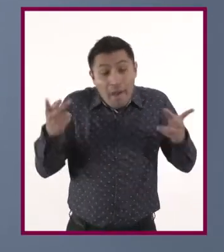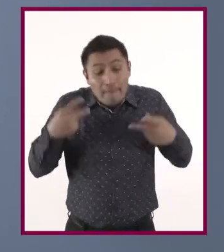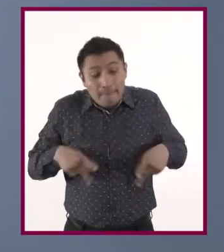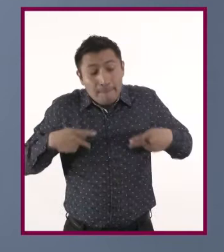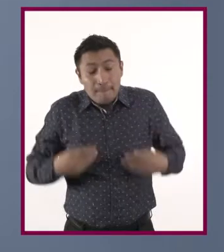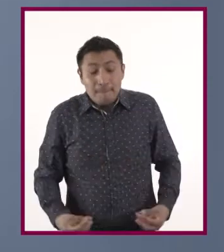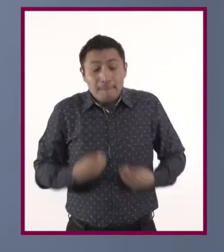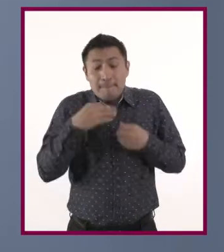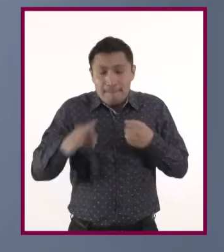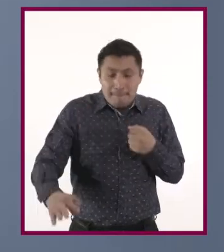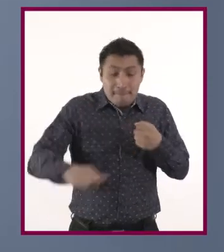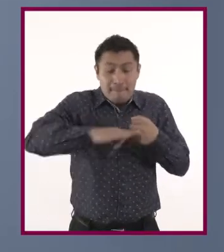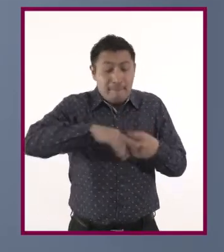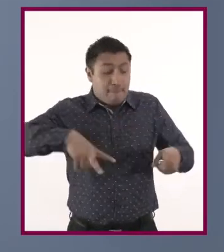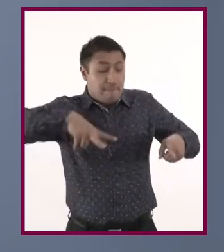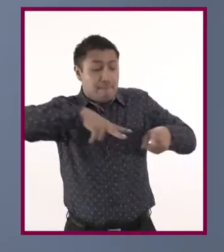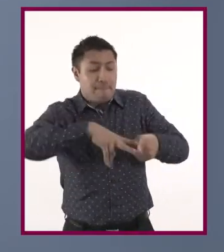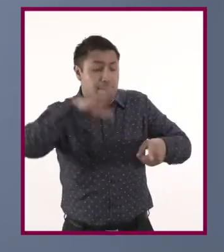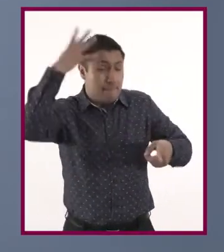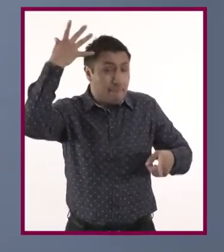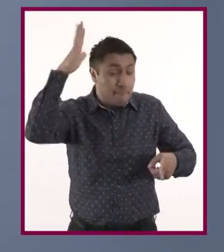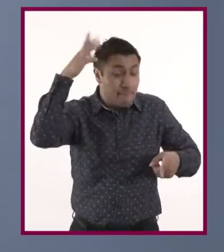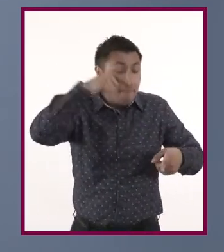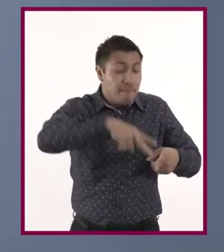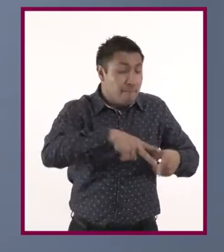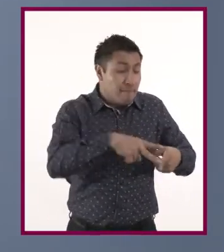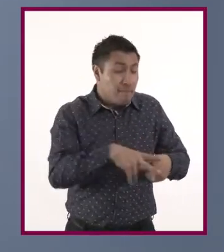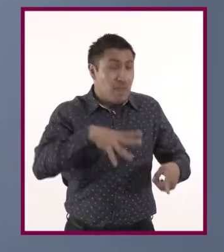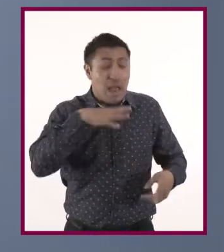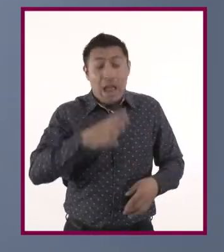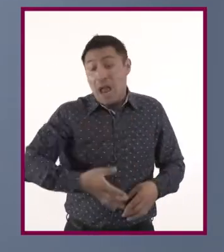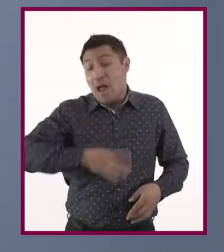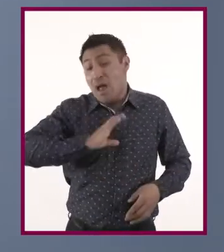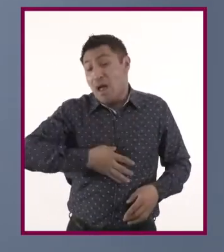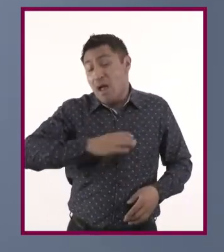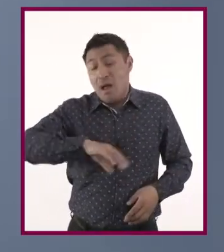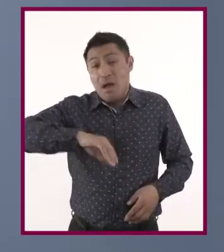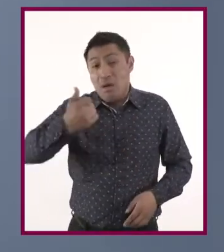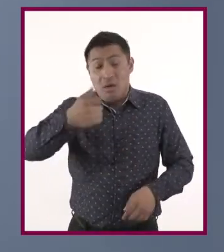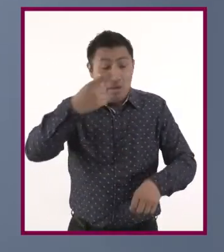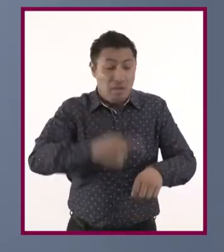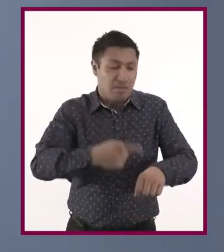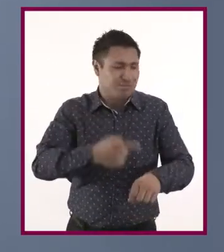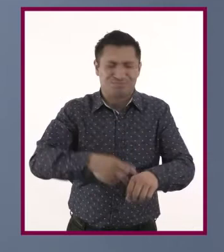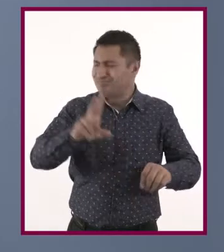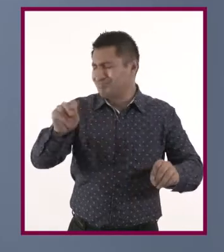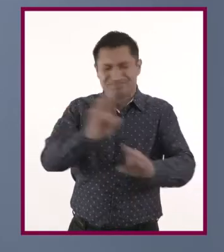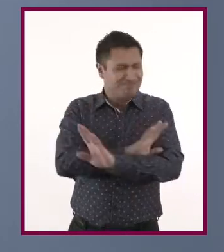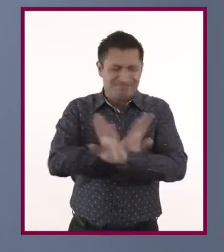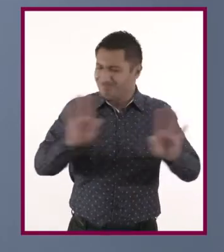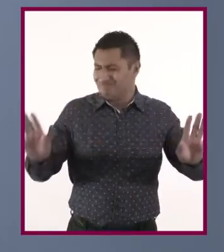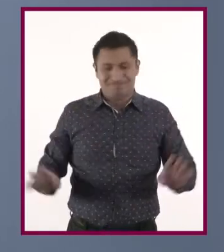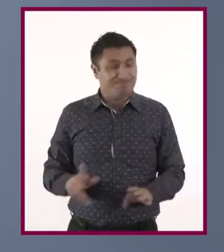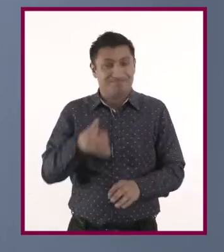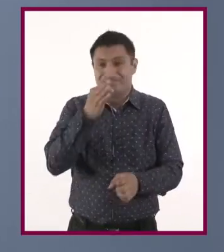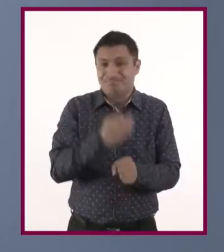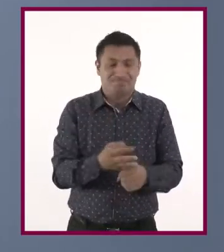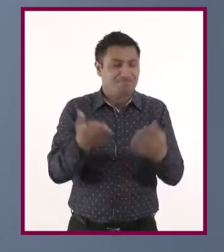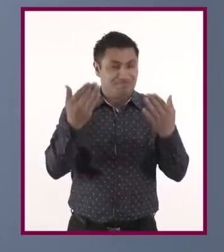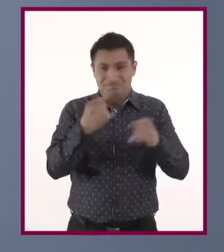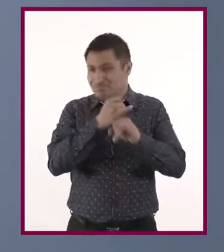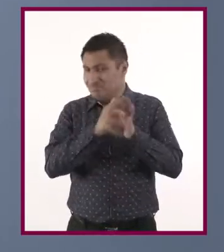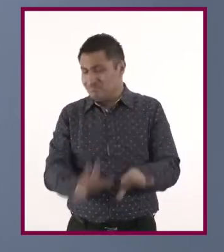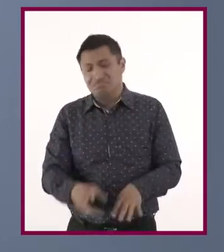viven cerca de parques solares pueden generar cáncer o otras enfermedades. Sin embargo, hasta el momento no se tiene